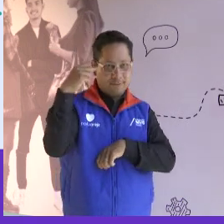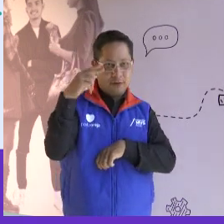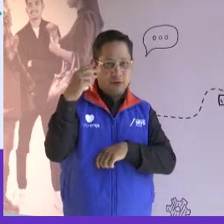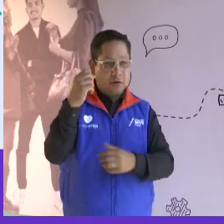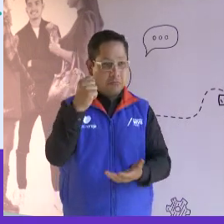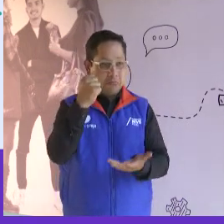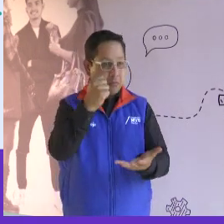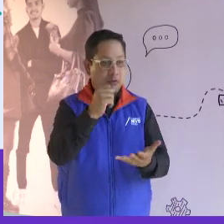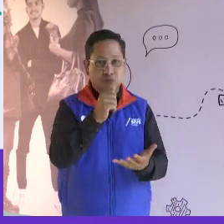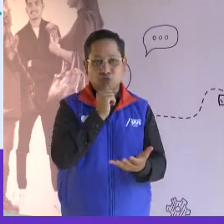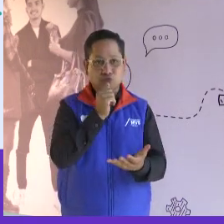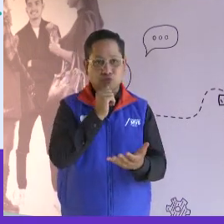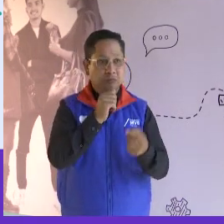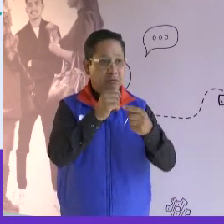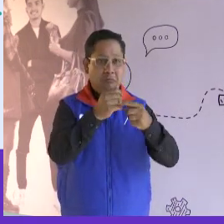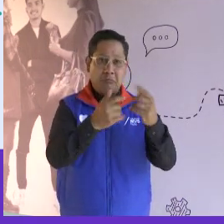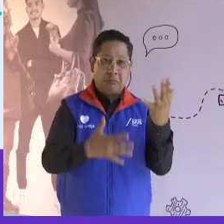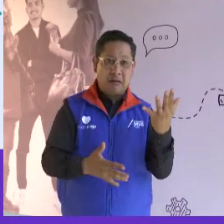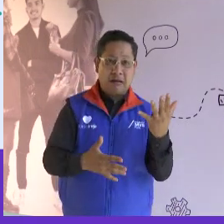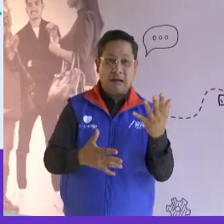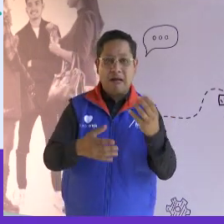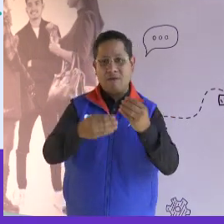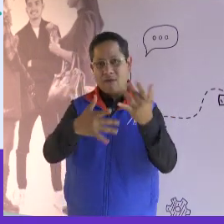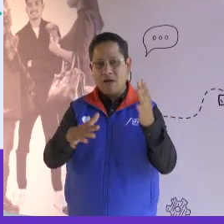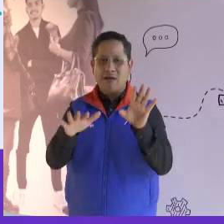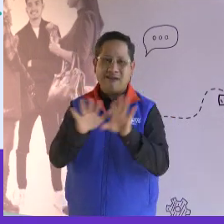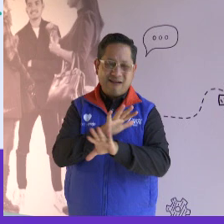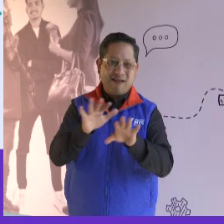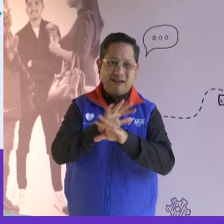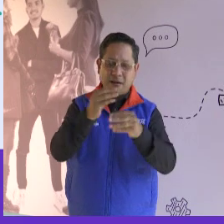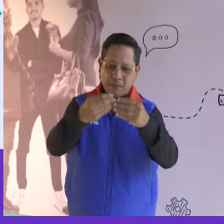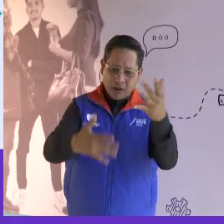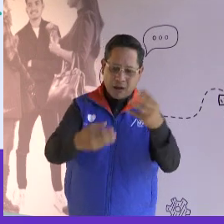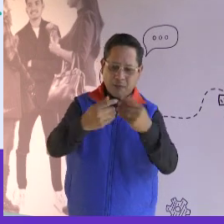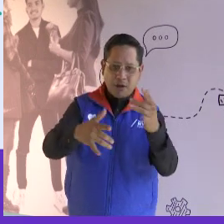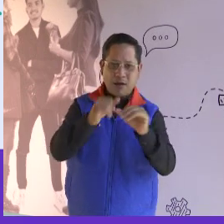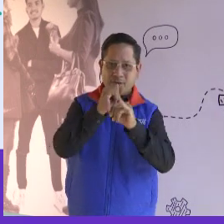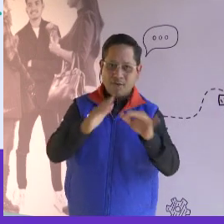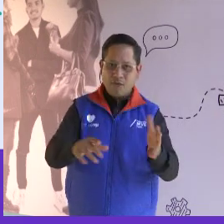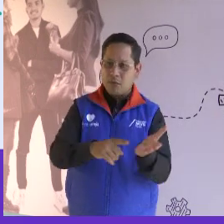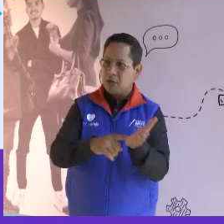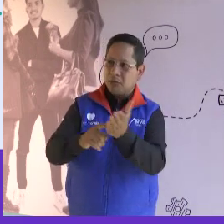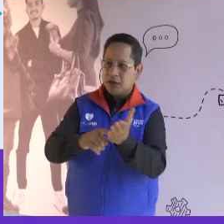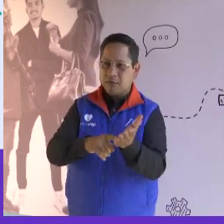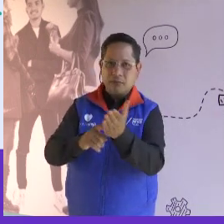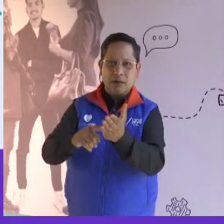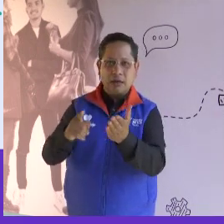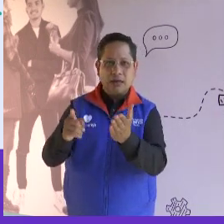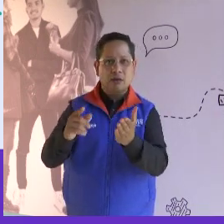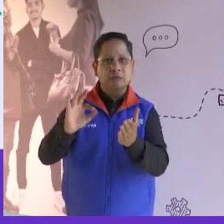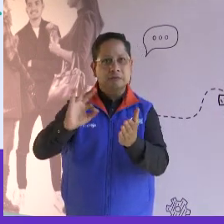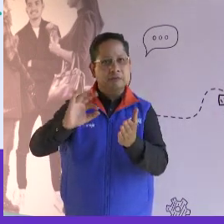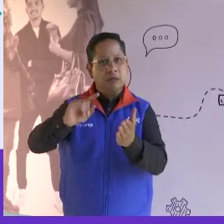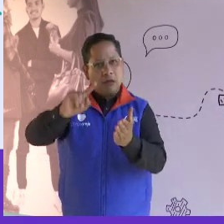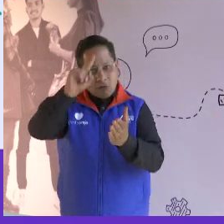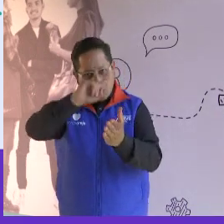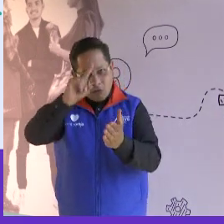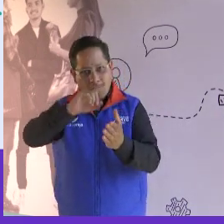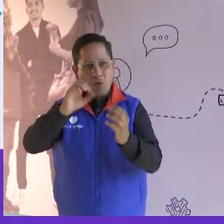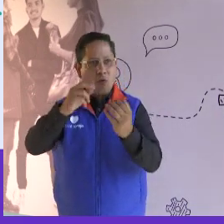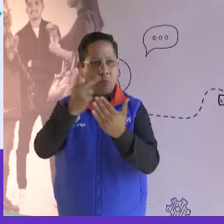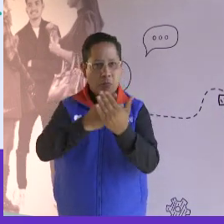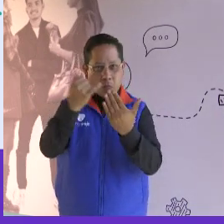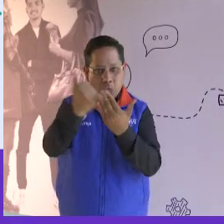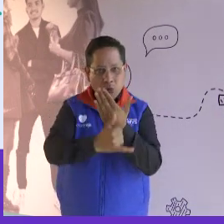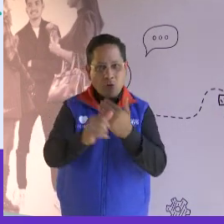nos han pedido 10 veces cambios y cambios y cambios, porque cambian de asesor académico ellos o cambian de asesor de proyecto,